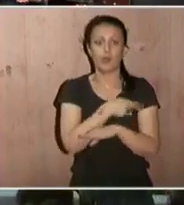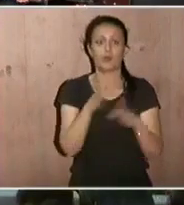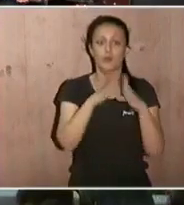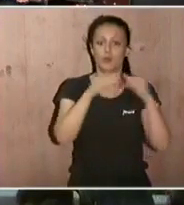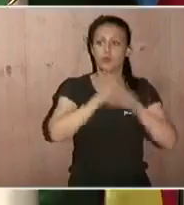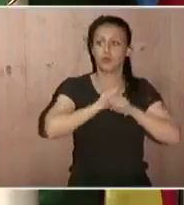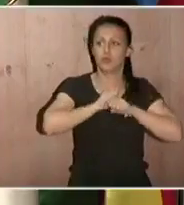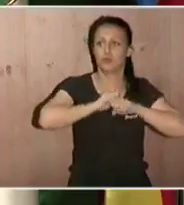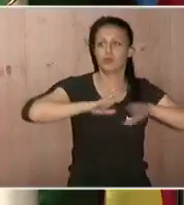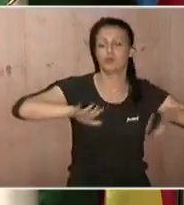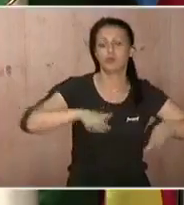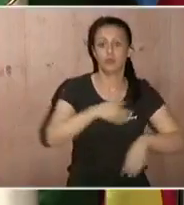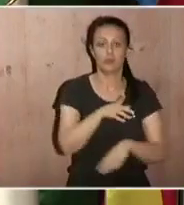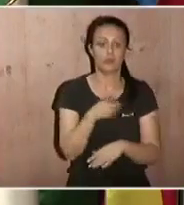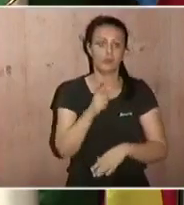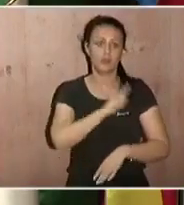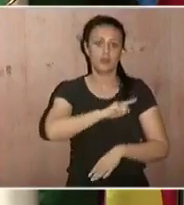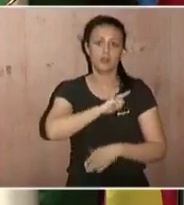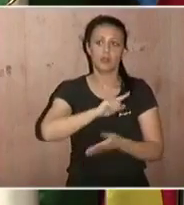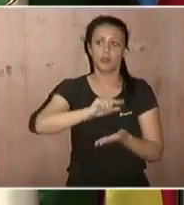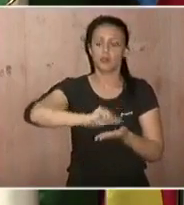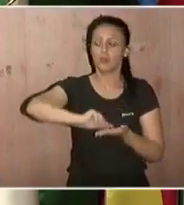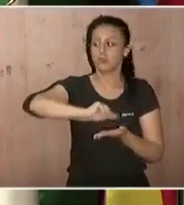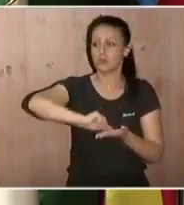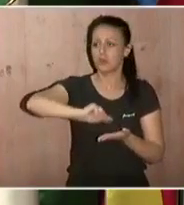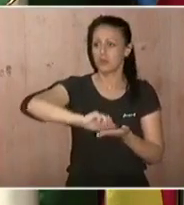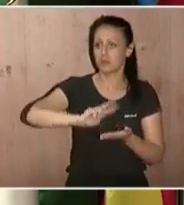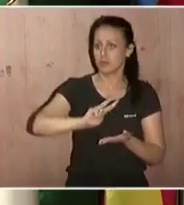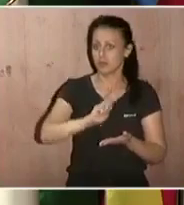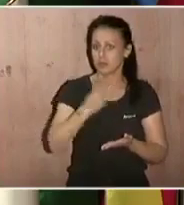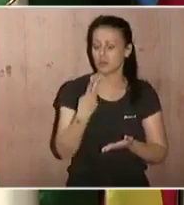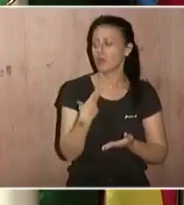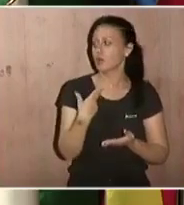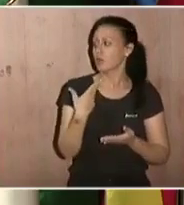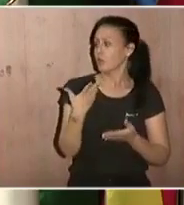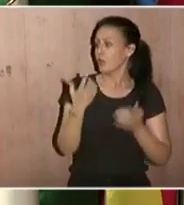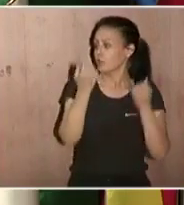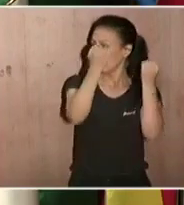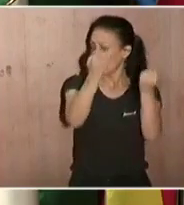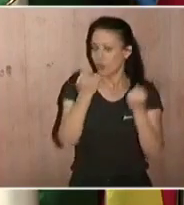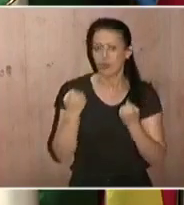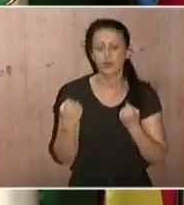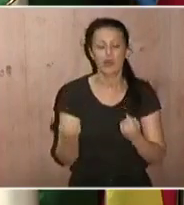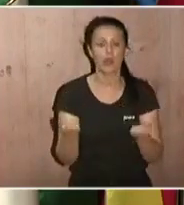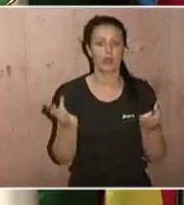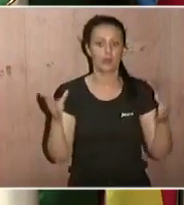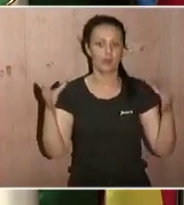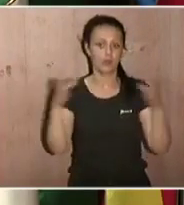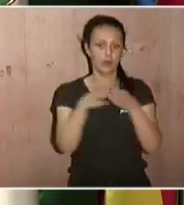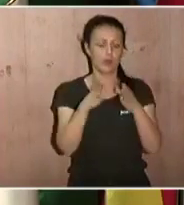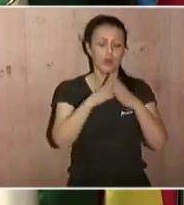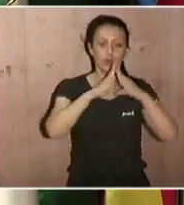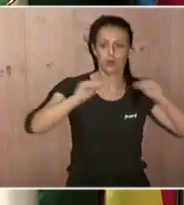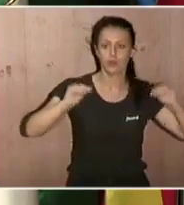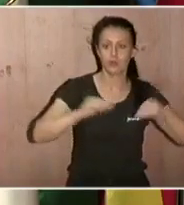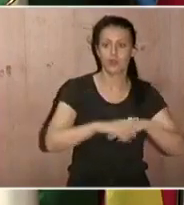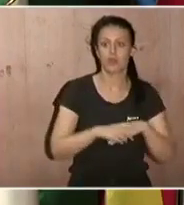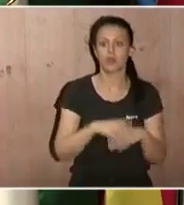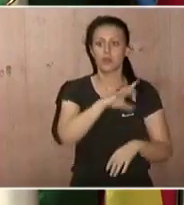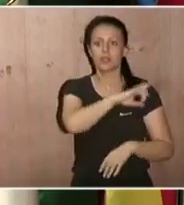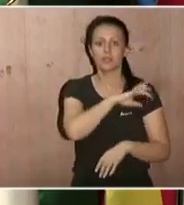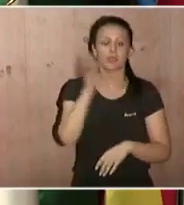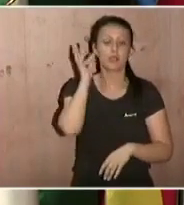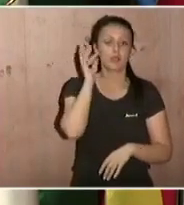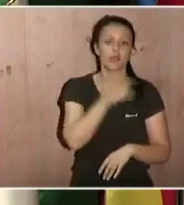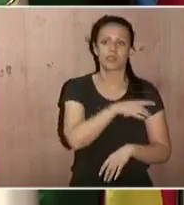señor vicesecretario general, dignísimas autoridades, comunidad universitaria, señoras